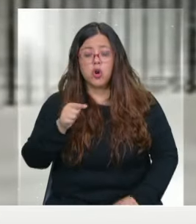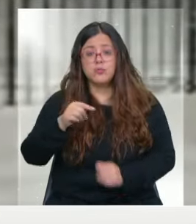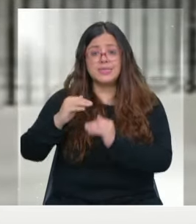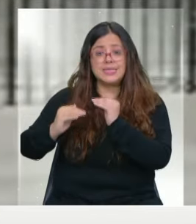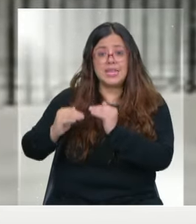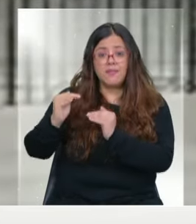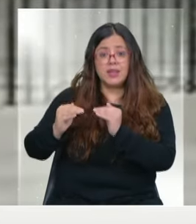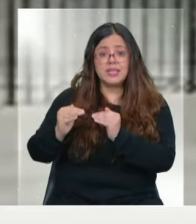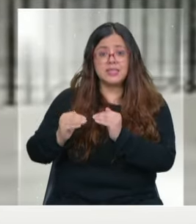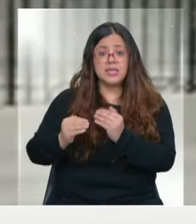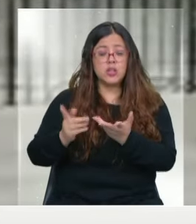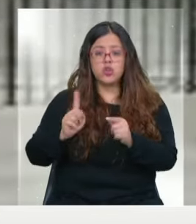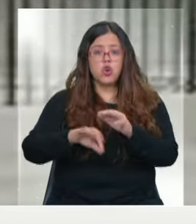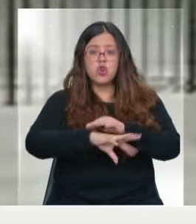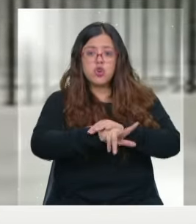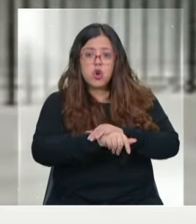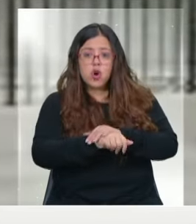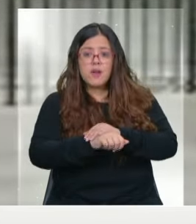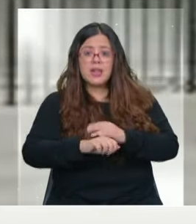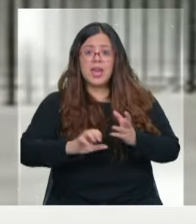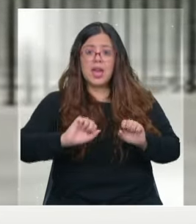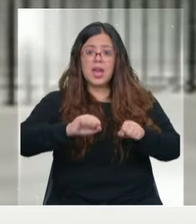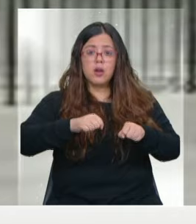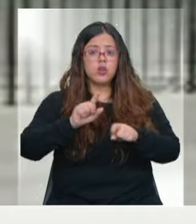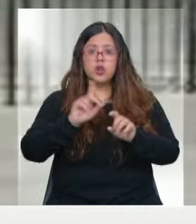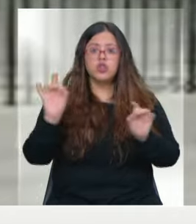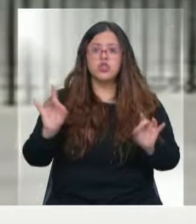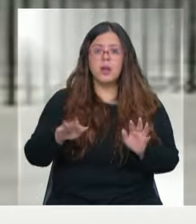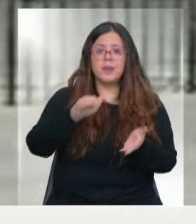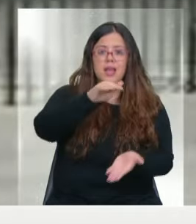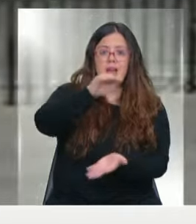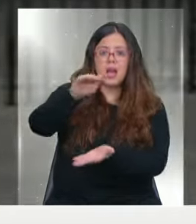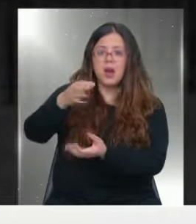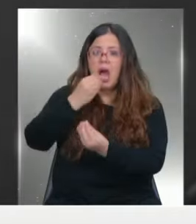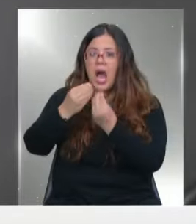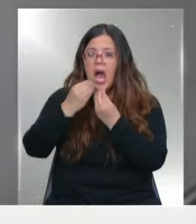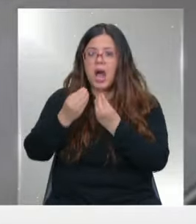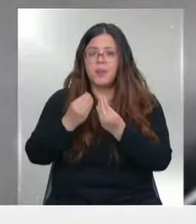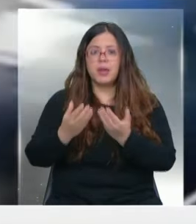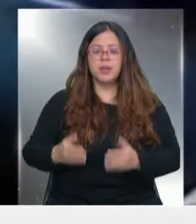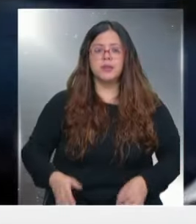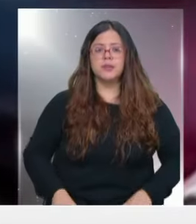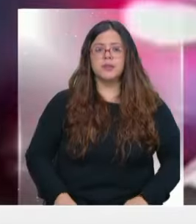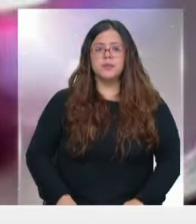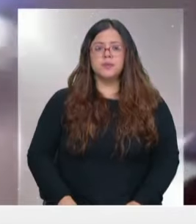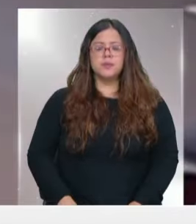ocasiones no roban sus vehículos, sino los paquetes que entregan a sus clientes.